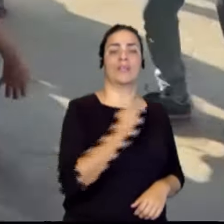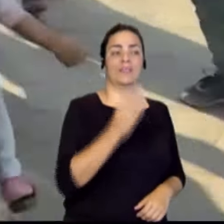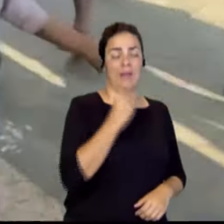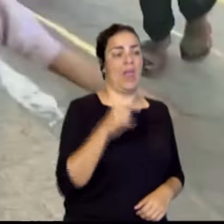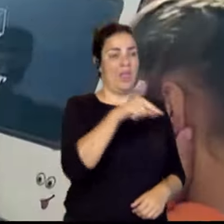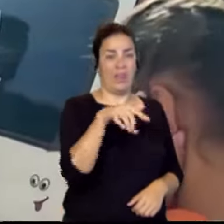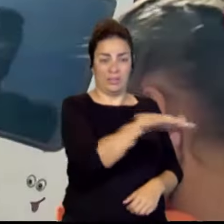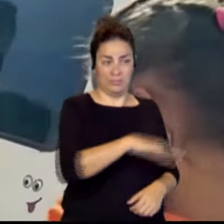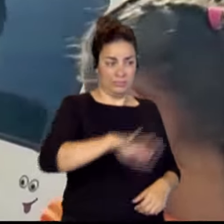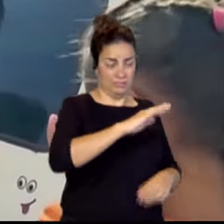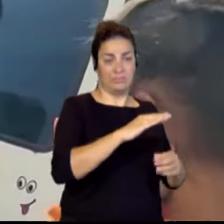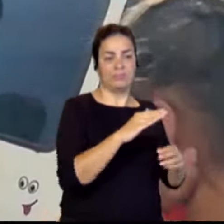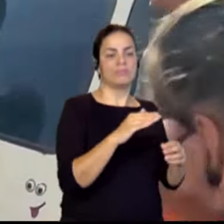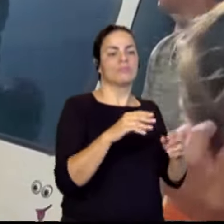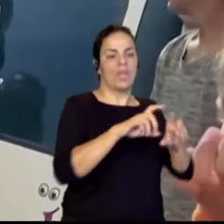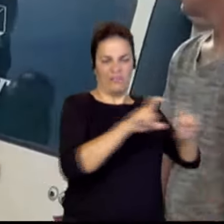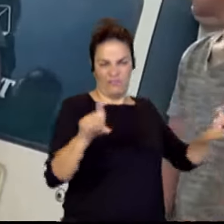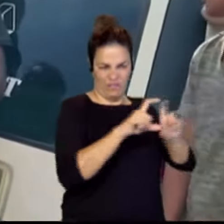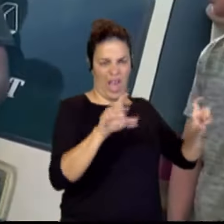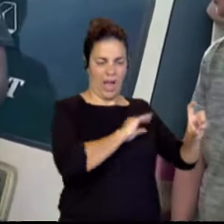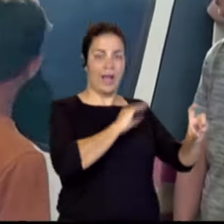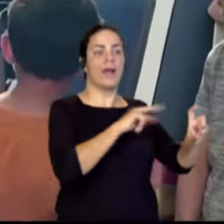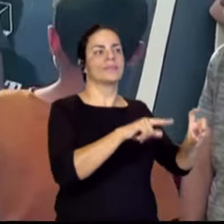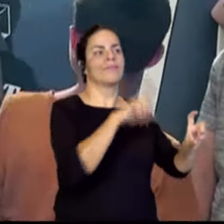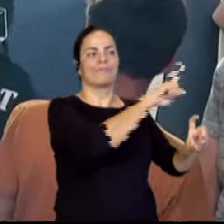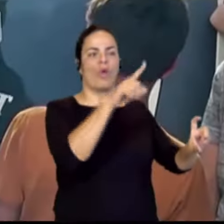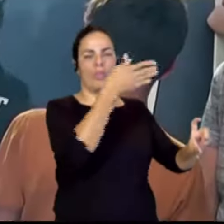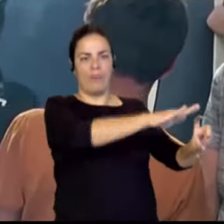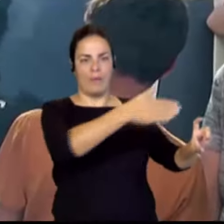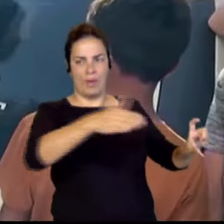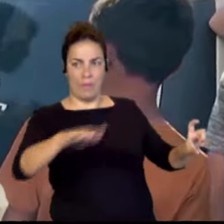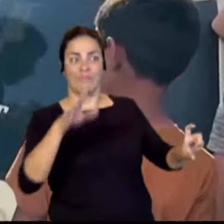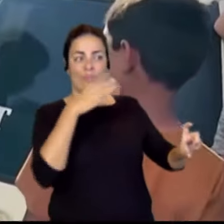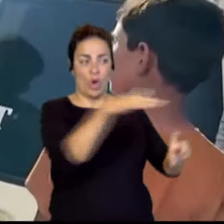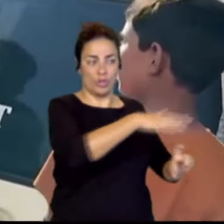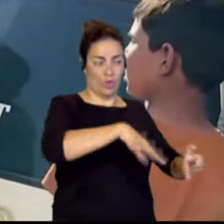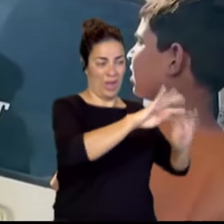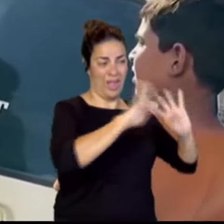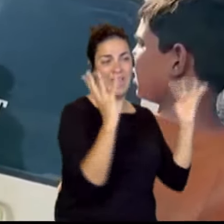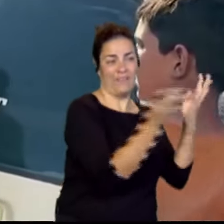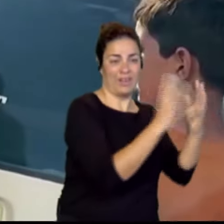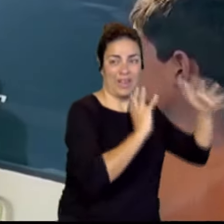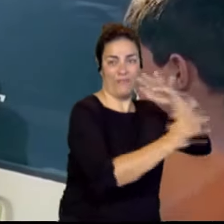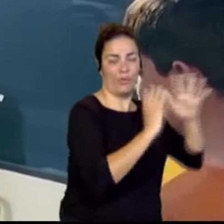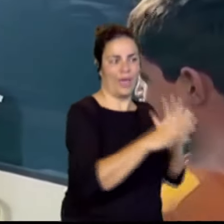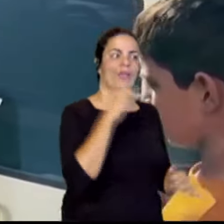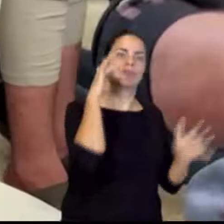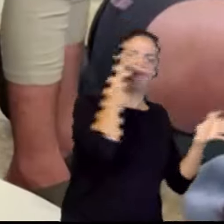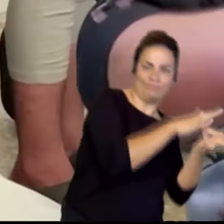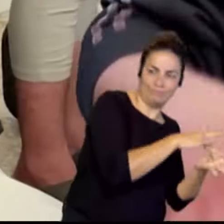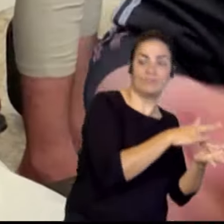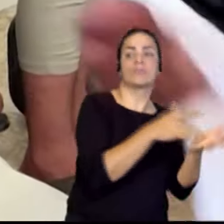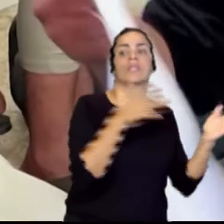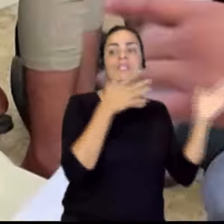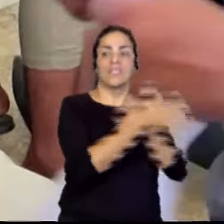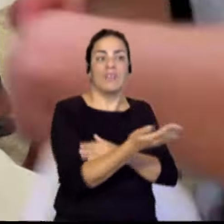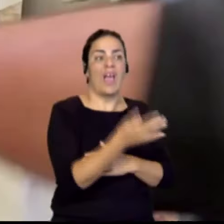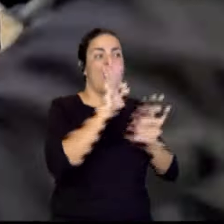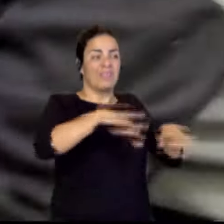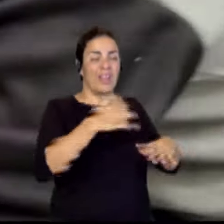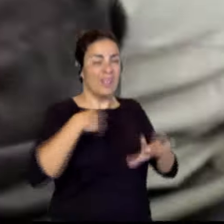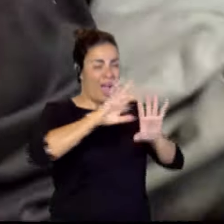Este martes 11 muertos al alcanzar un campo de refugiados con lo que el número de víctimas mortales palestinas tras la invasión sionista supera